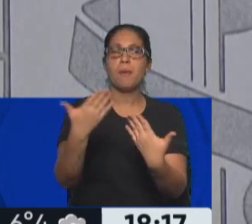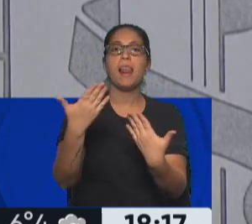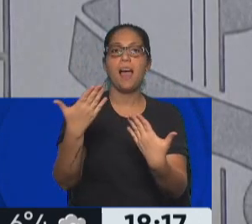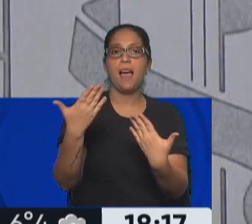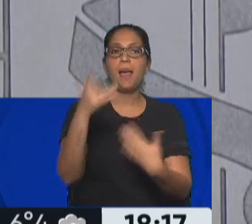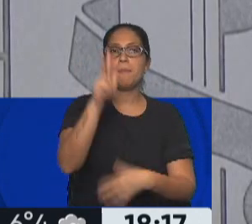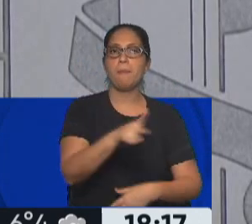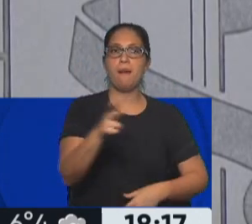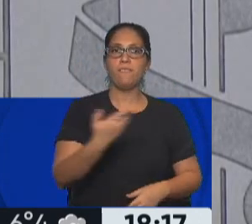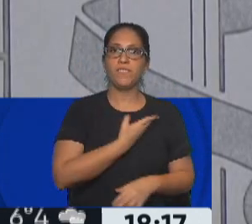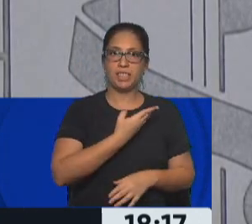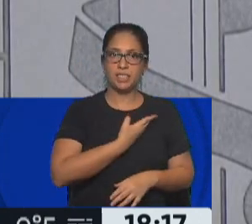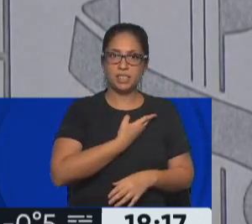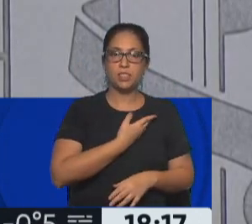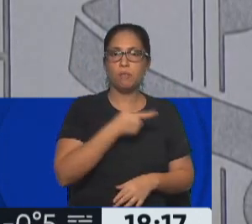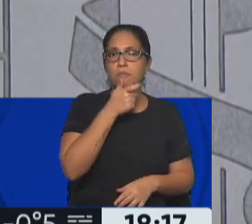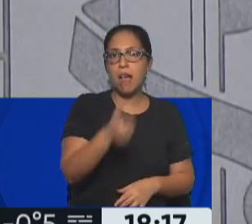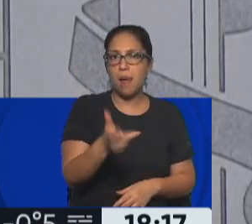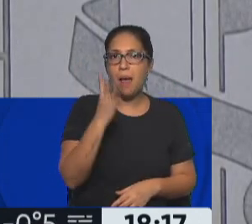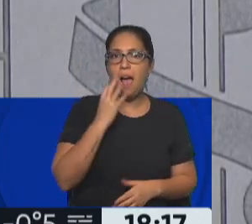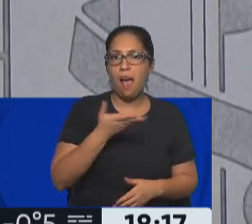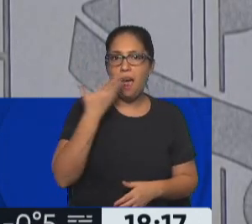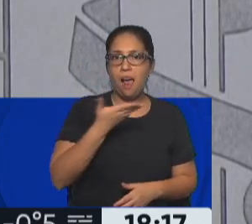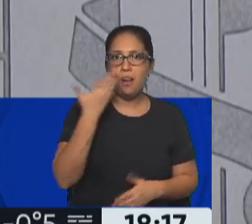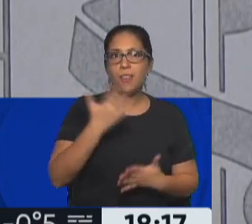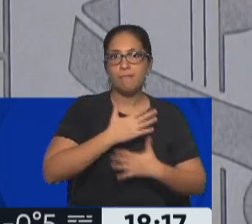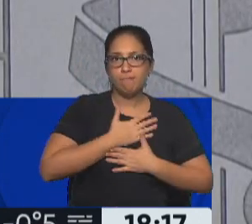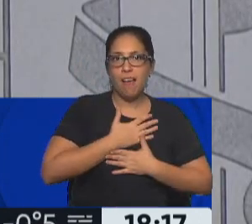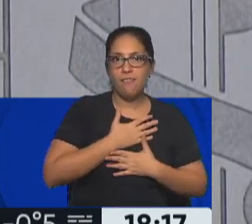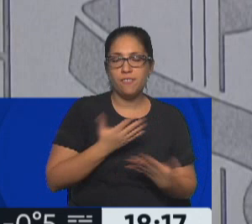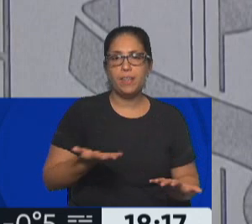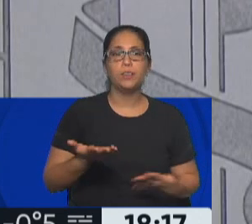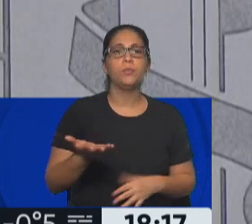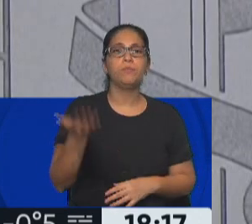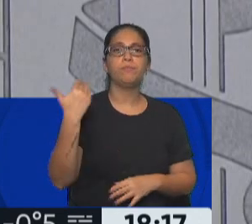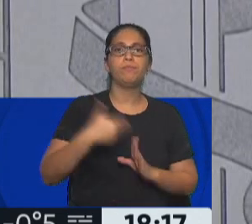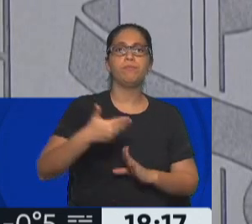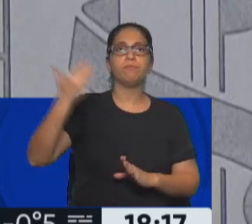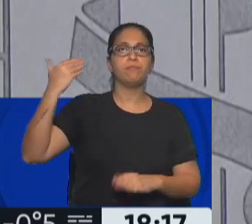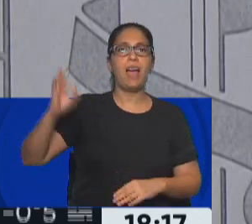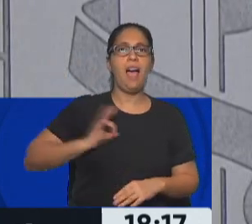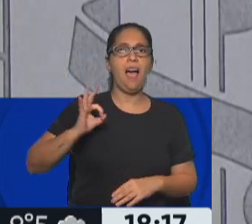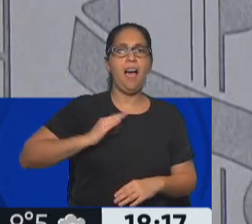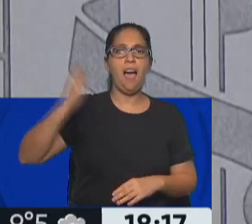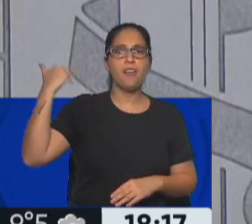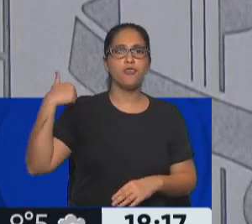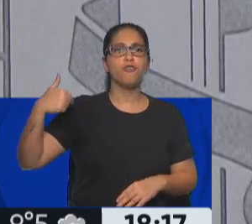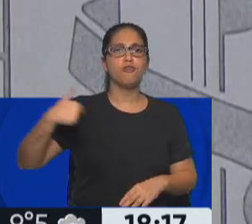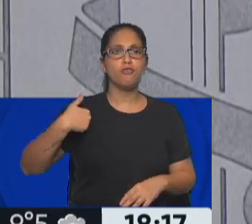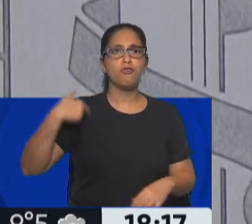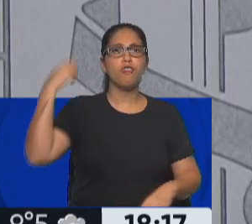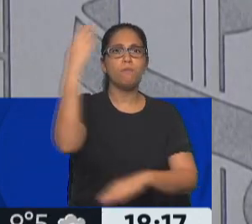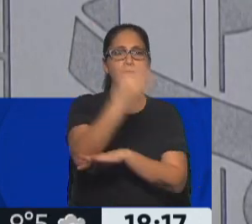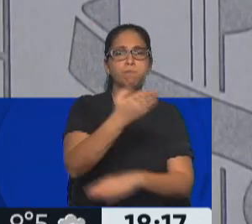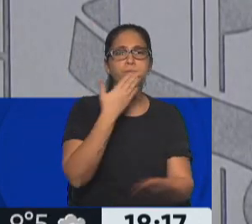el Papa Francisco y también unas palabras de afecto. A lo largo de estos años he tenido la ocasión de poder conversar